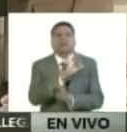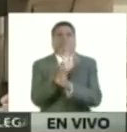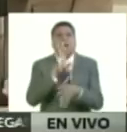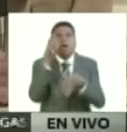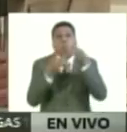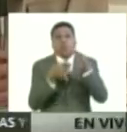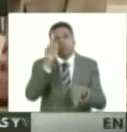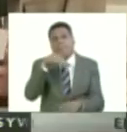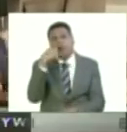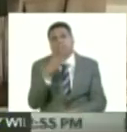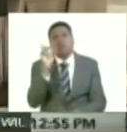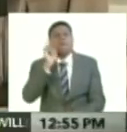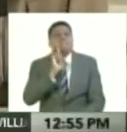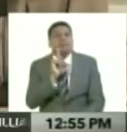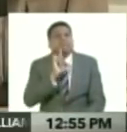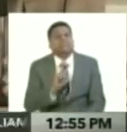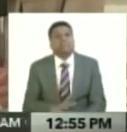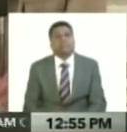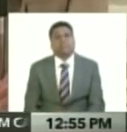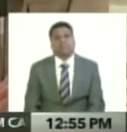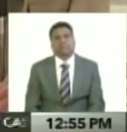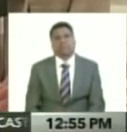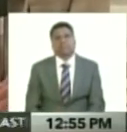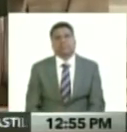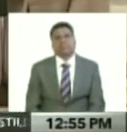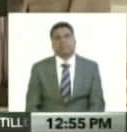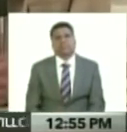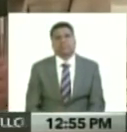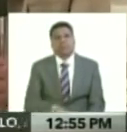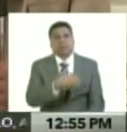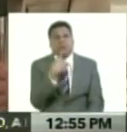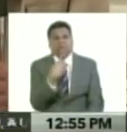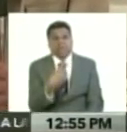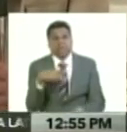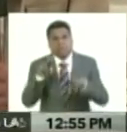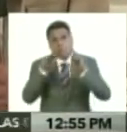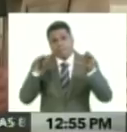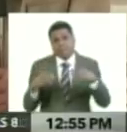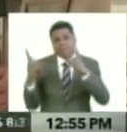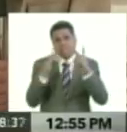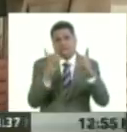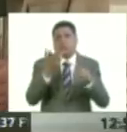no existe, es mentira. Y lo que dijimos en la mesa de diálogo lo ratificamos aquí.